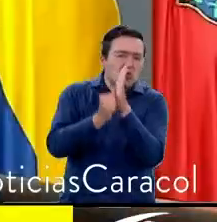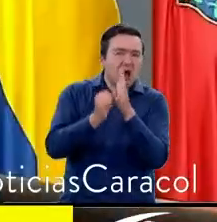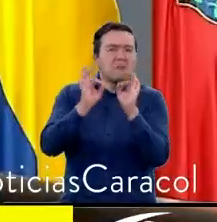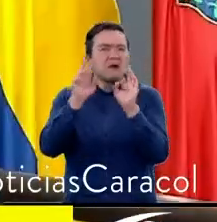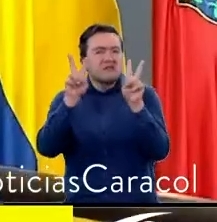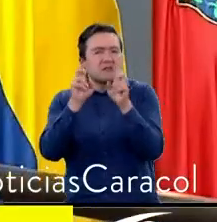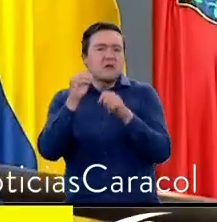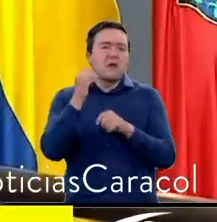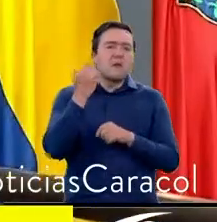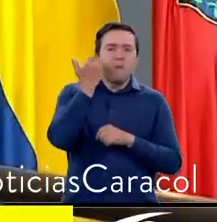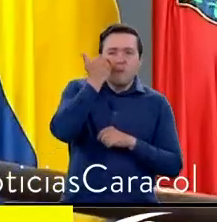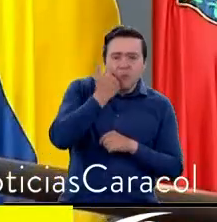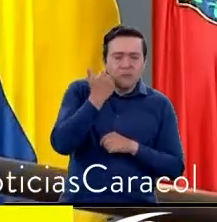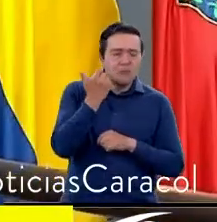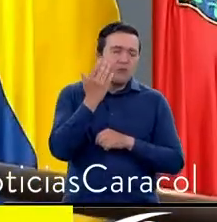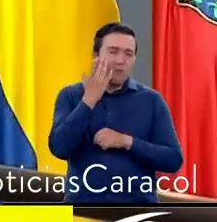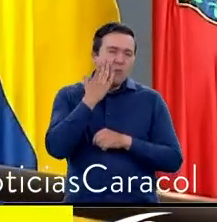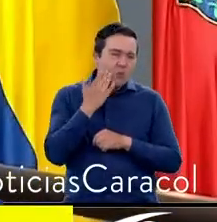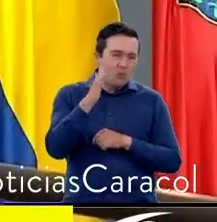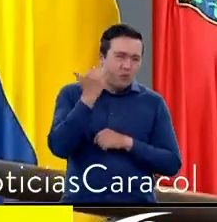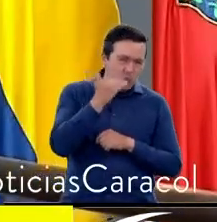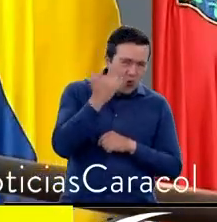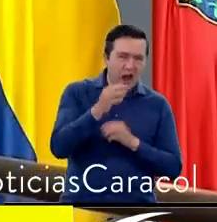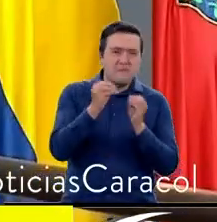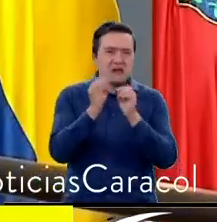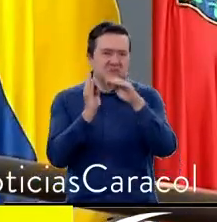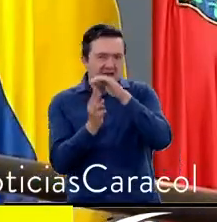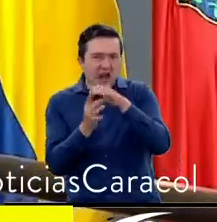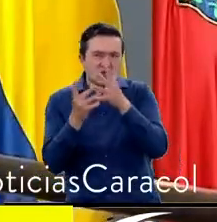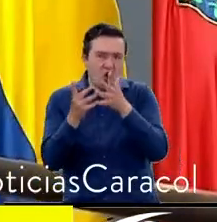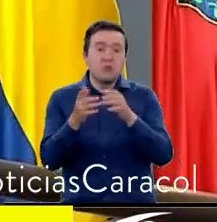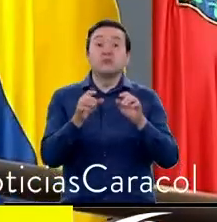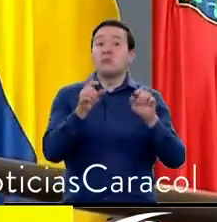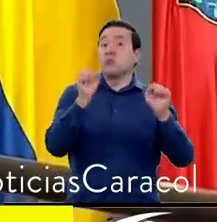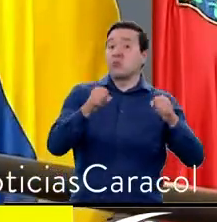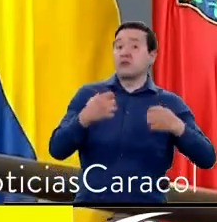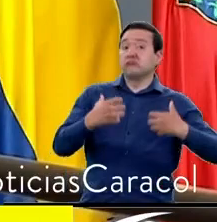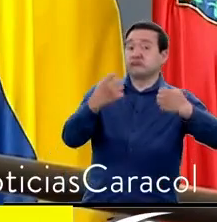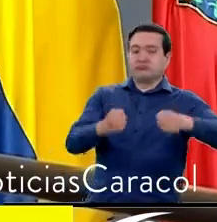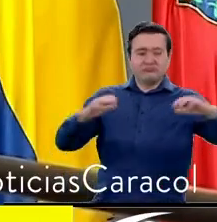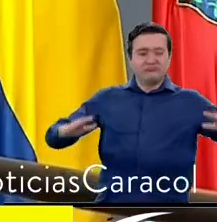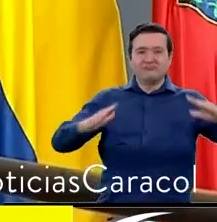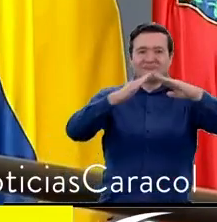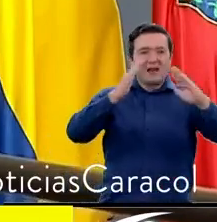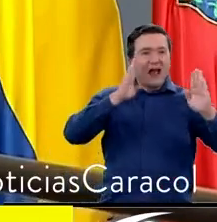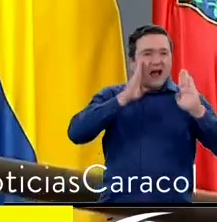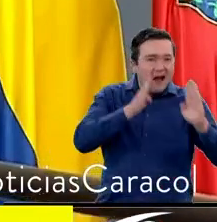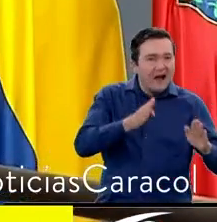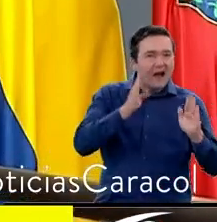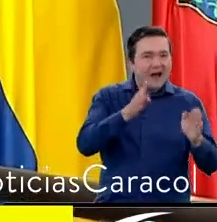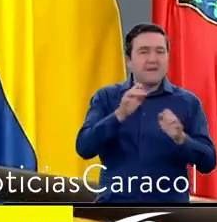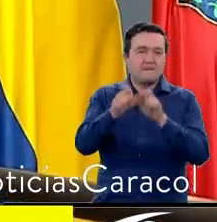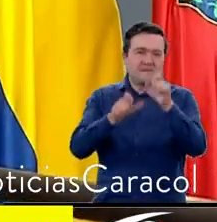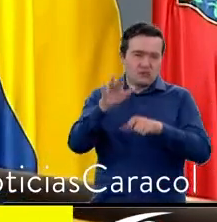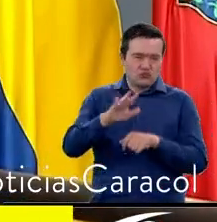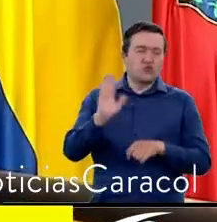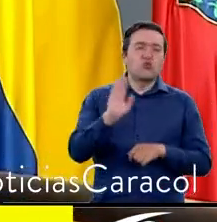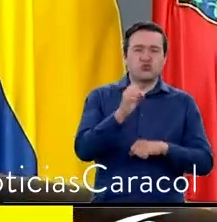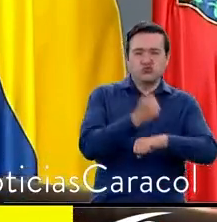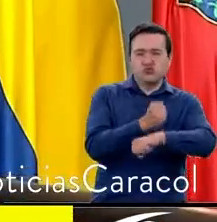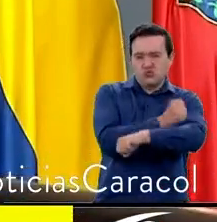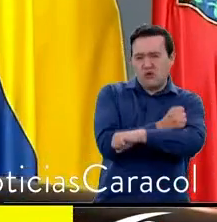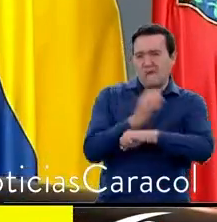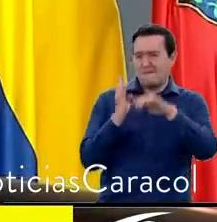La puesta en marcha de un centro migrante en la localidad de Suba, muy probablemente. También tenemos un lugar de atención especial en la localidad de Kennedy, y lo que se busca